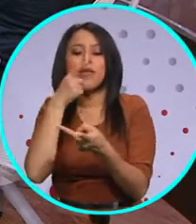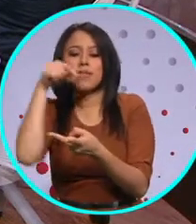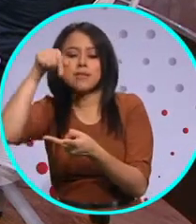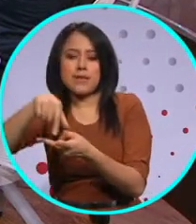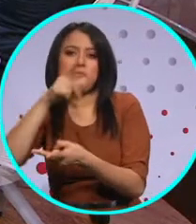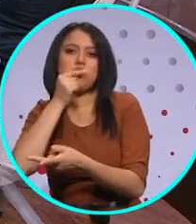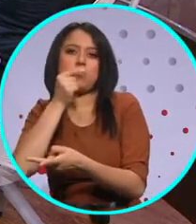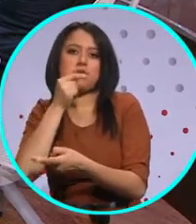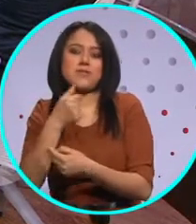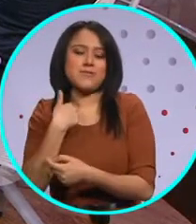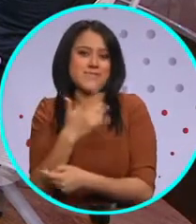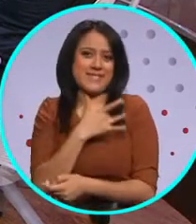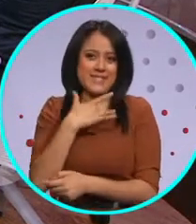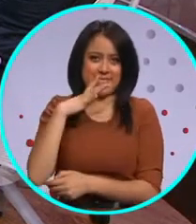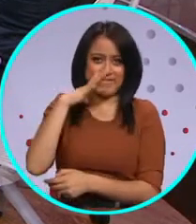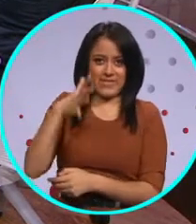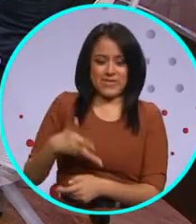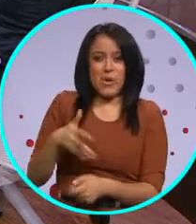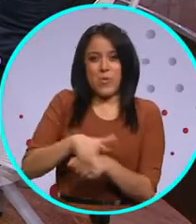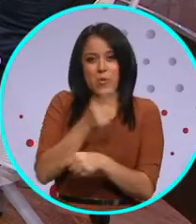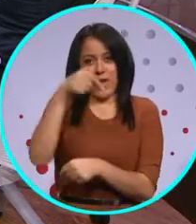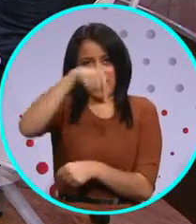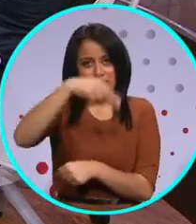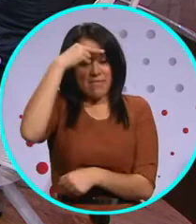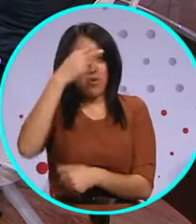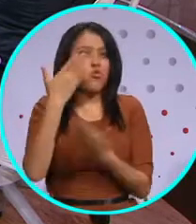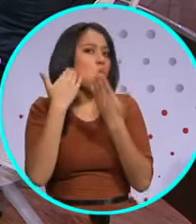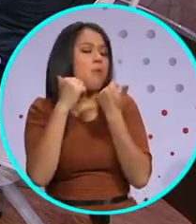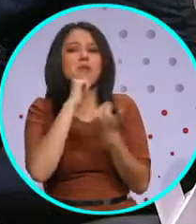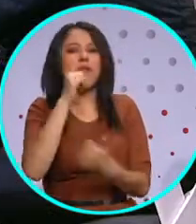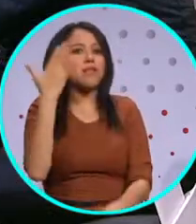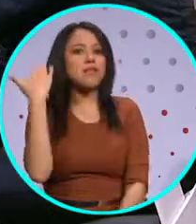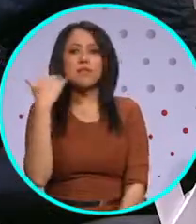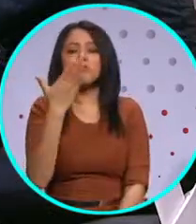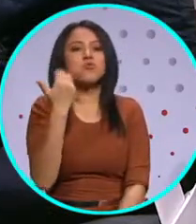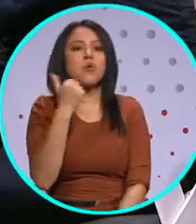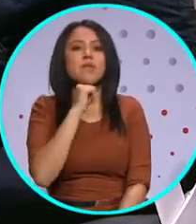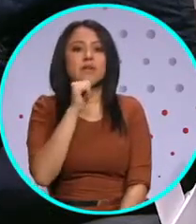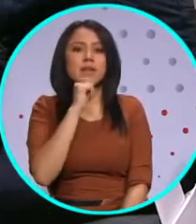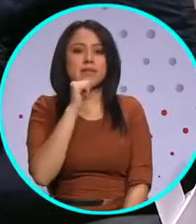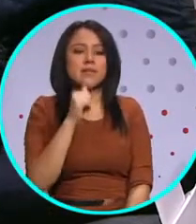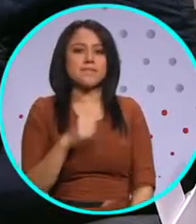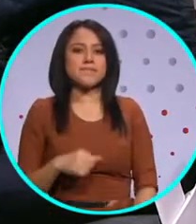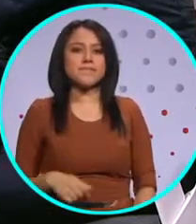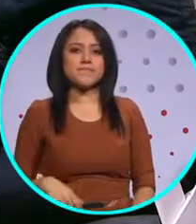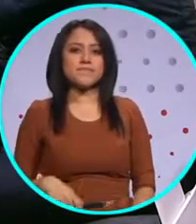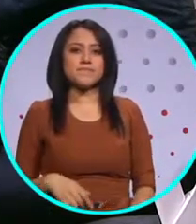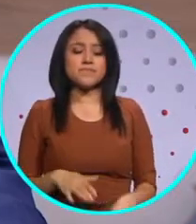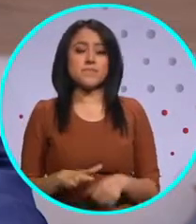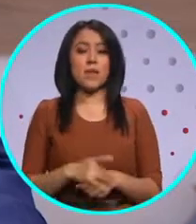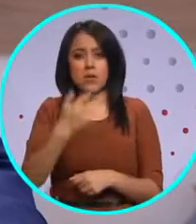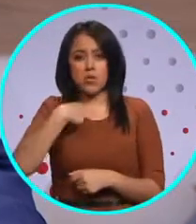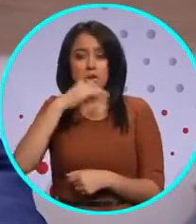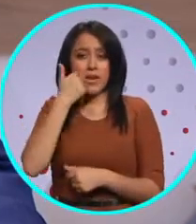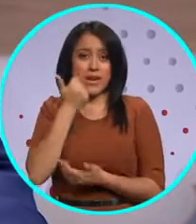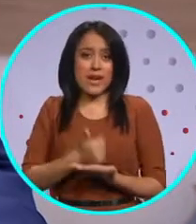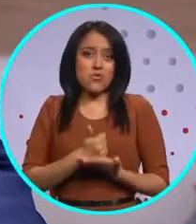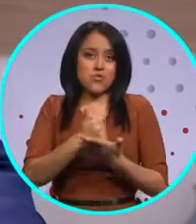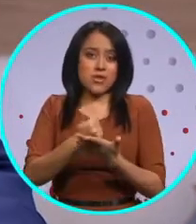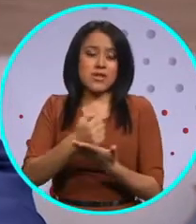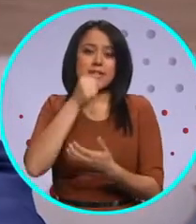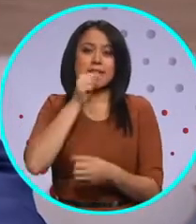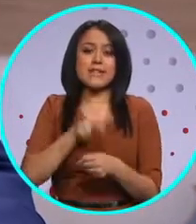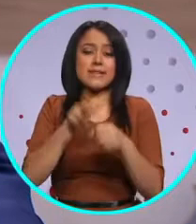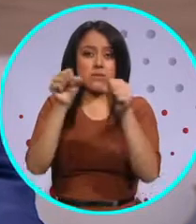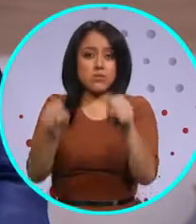una cuestión que a mí me llena de orgullo porque en méxico no existía ese concepto y como documenta el secretario para pedir apoyo a la secretaria